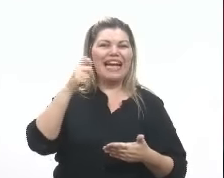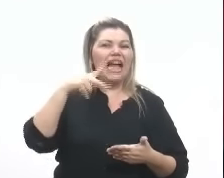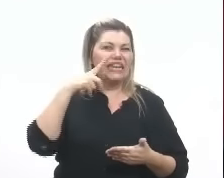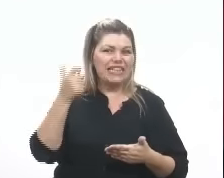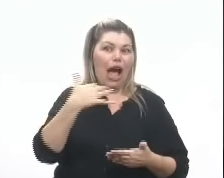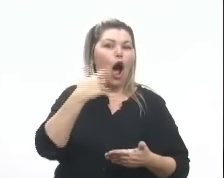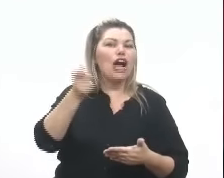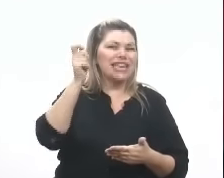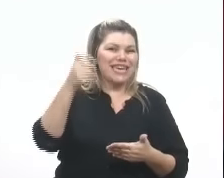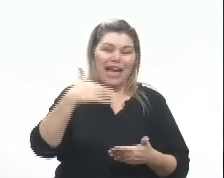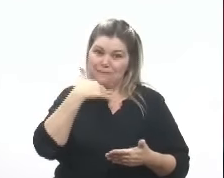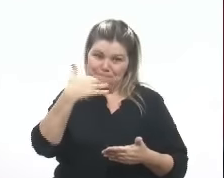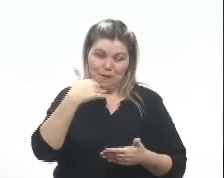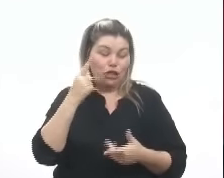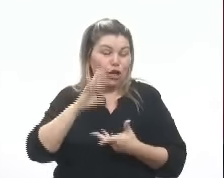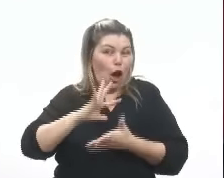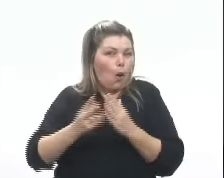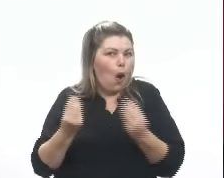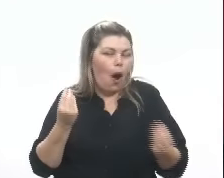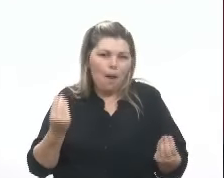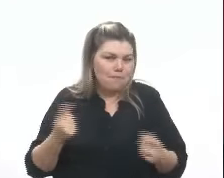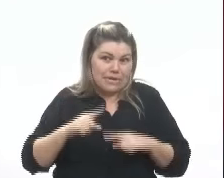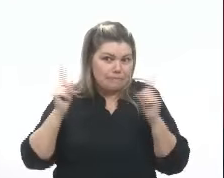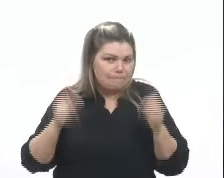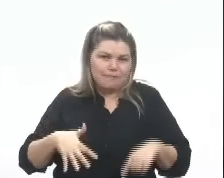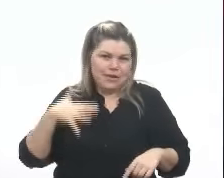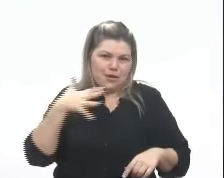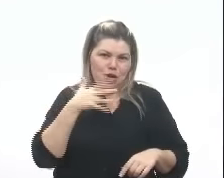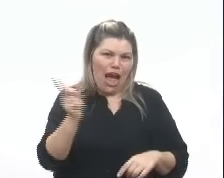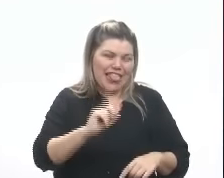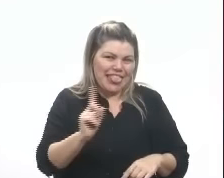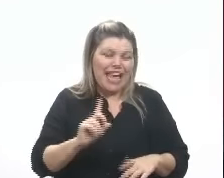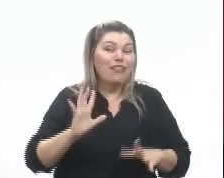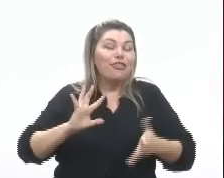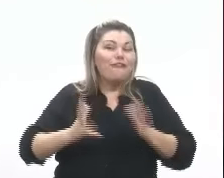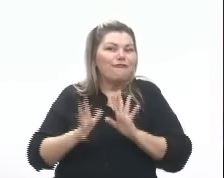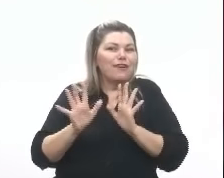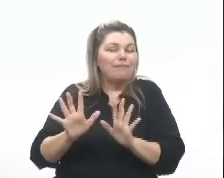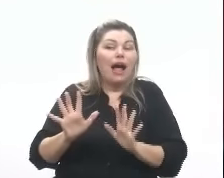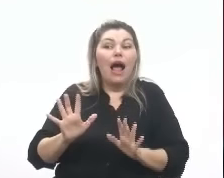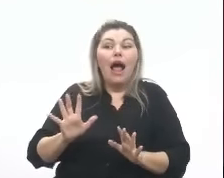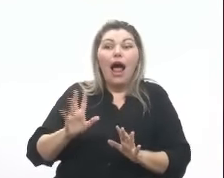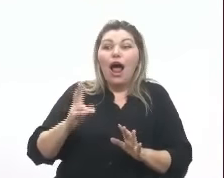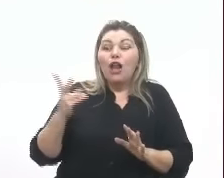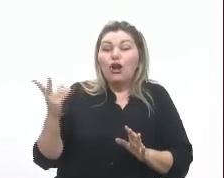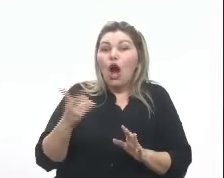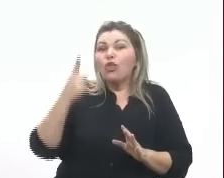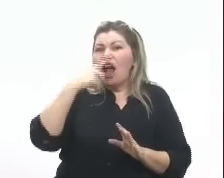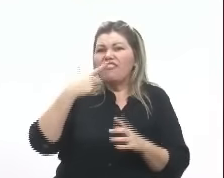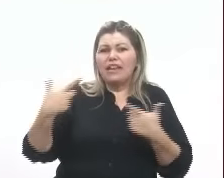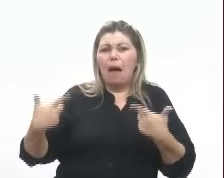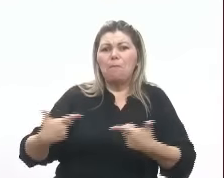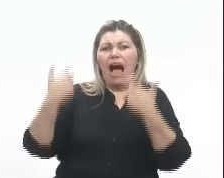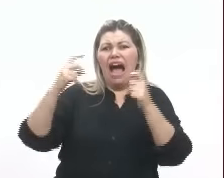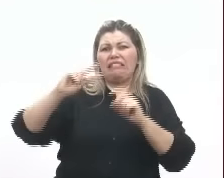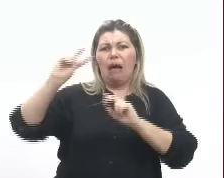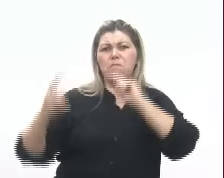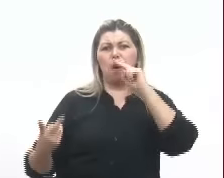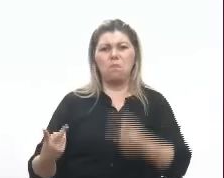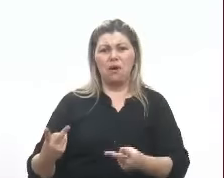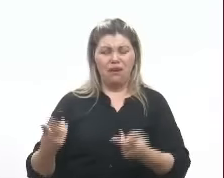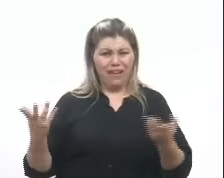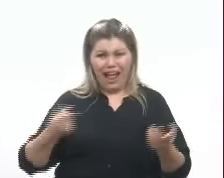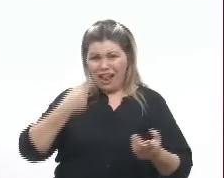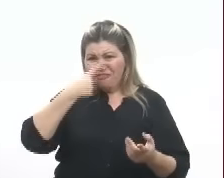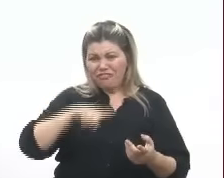¿verdad? Cómo viene la mano ahí, no entiendo cómo es el guión acá. Los dos terminan matándose entre los dos. Y